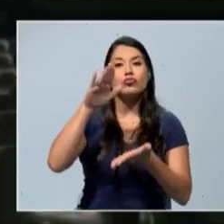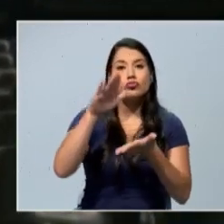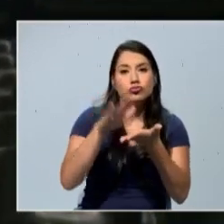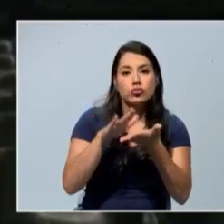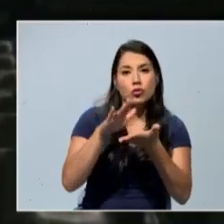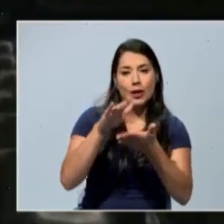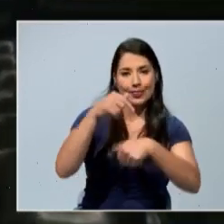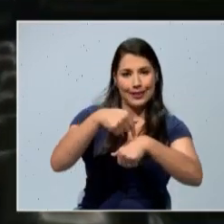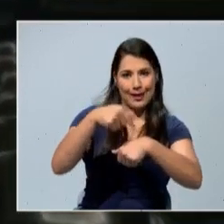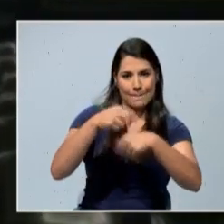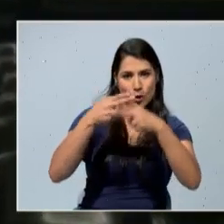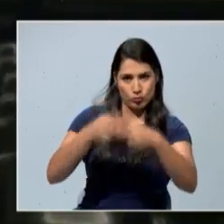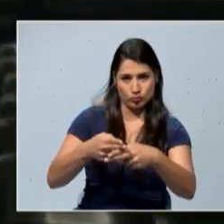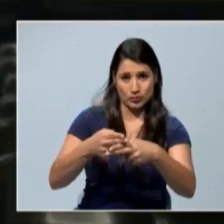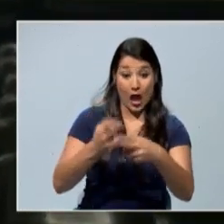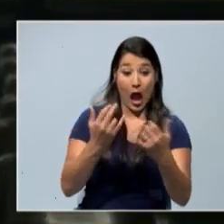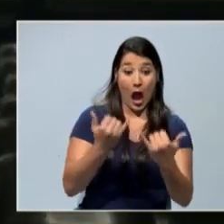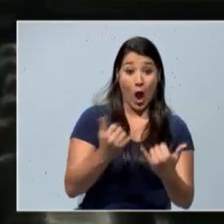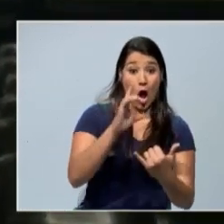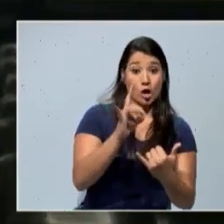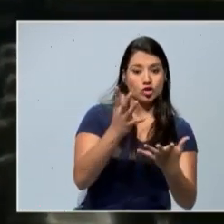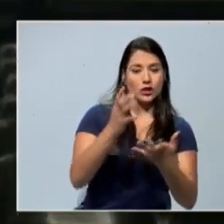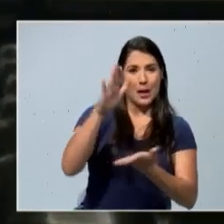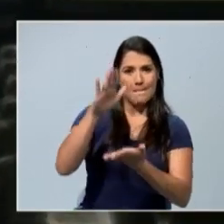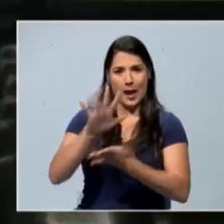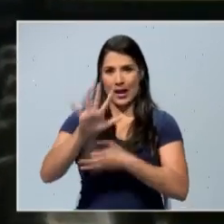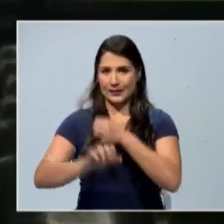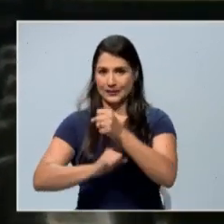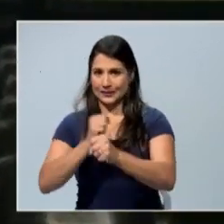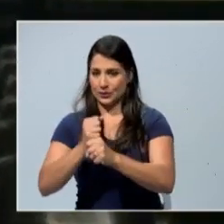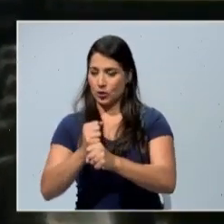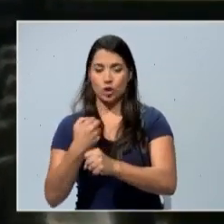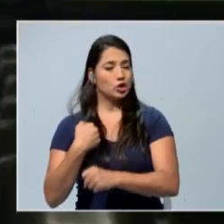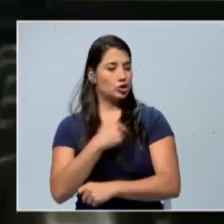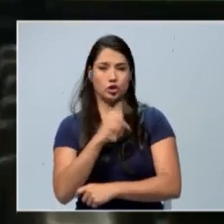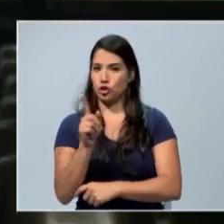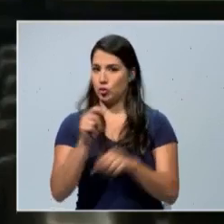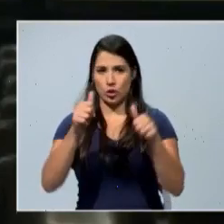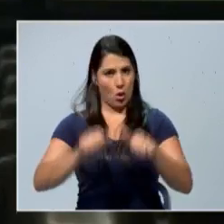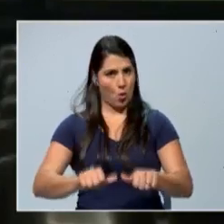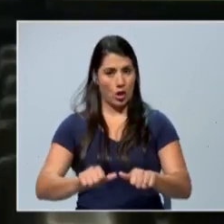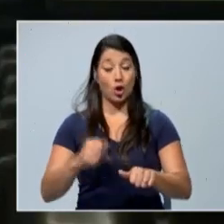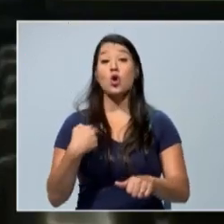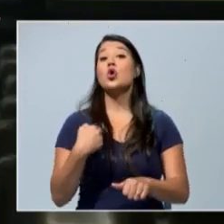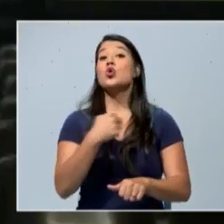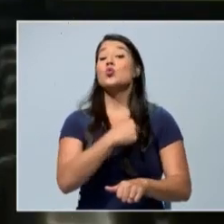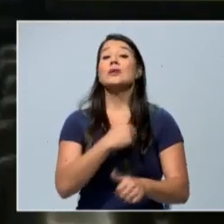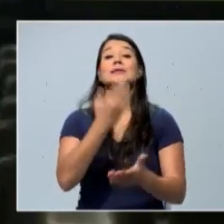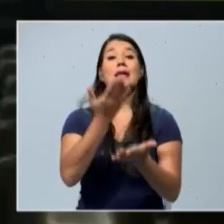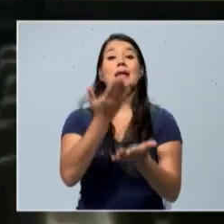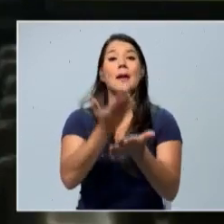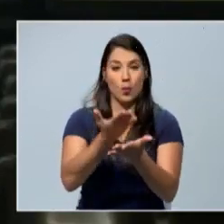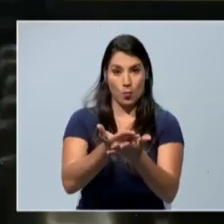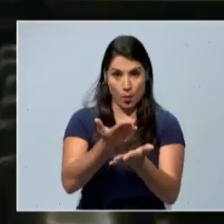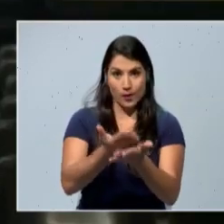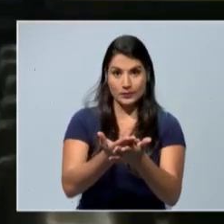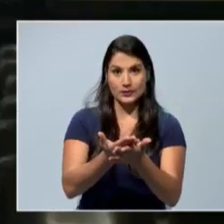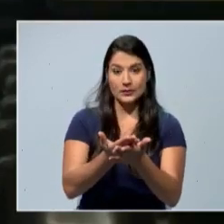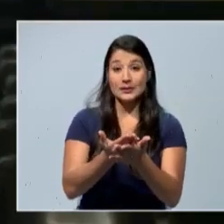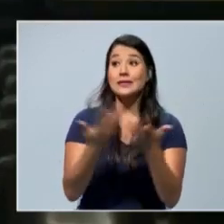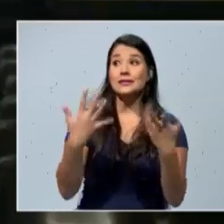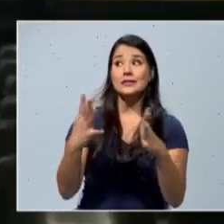8 a 5 años el periodo para la elección de un magistrado o una magistrada. Y nuestra propuesta de cara a la ciudadanía en campaña política